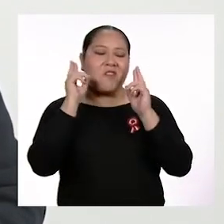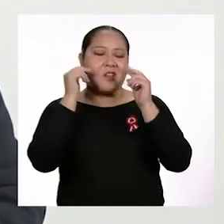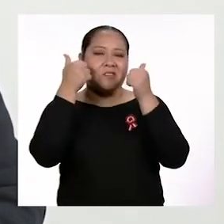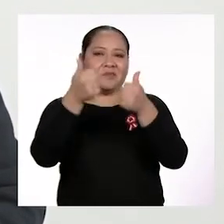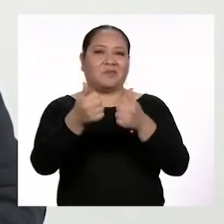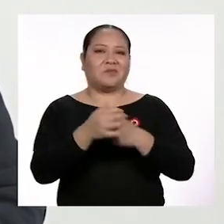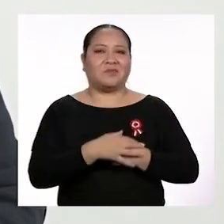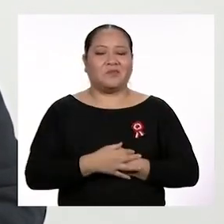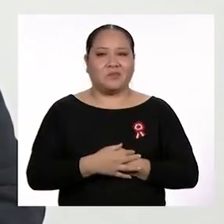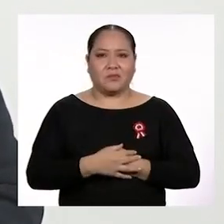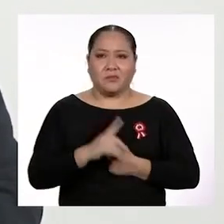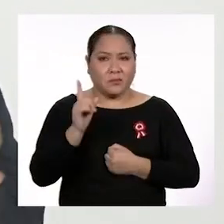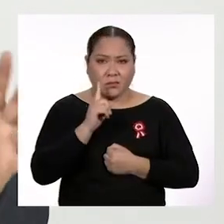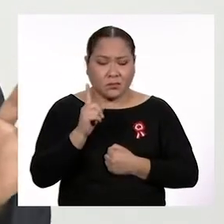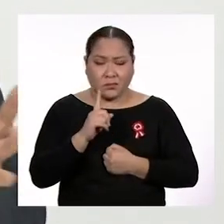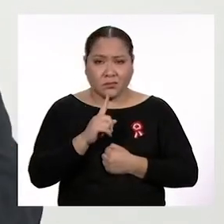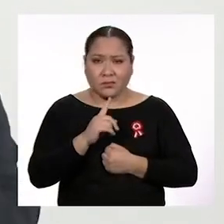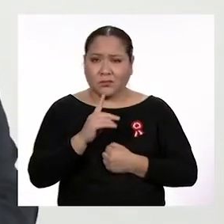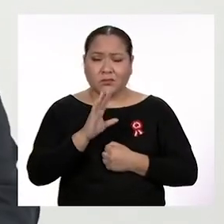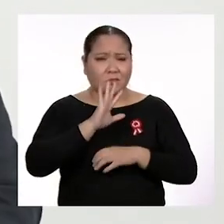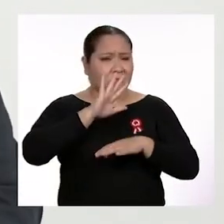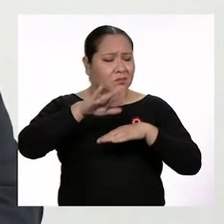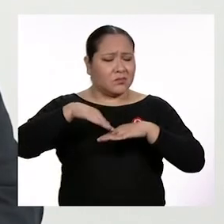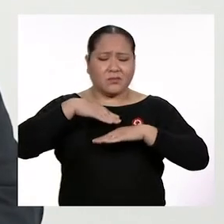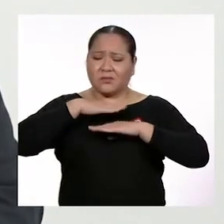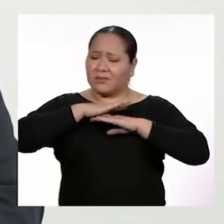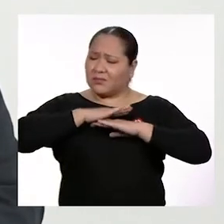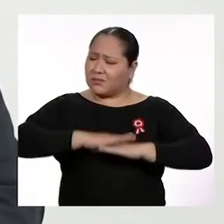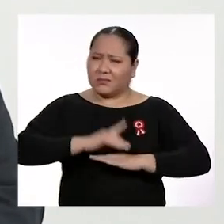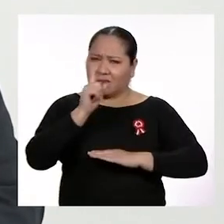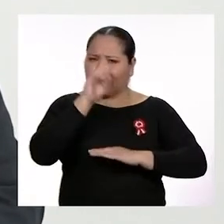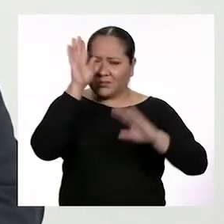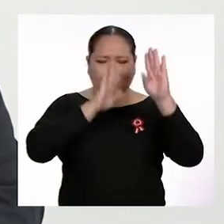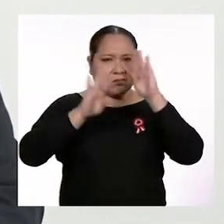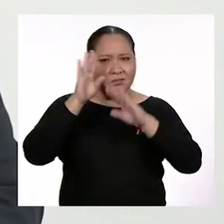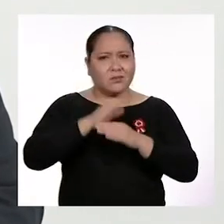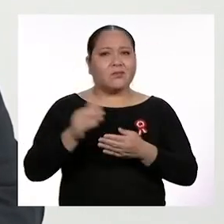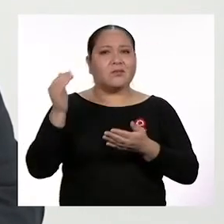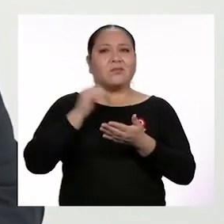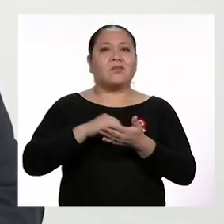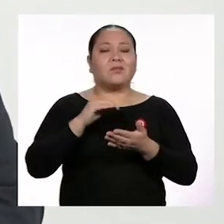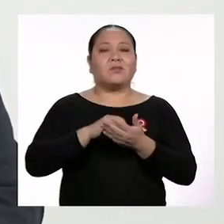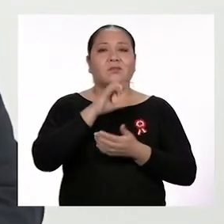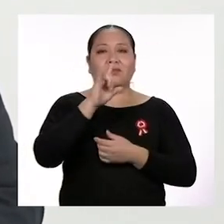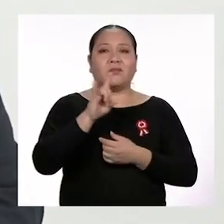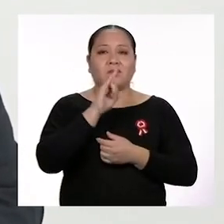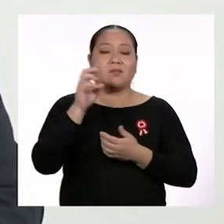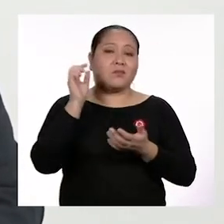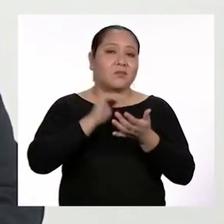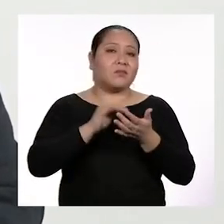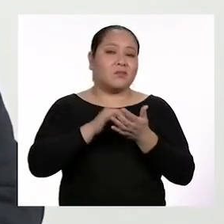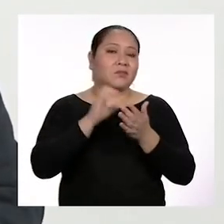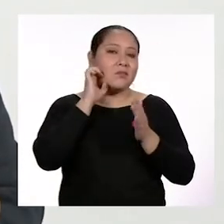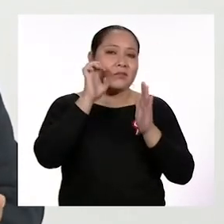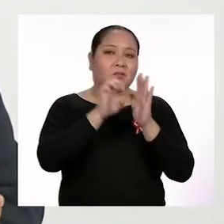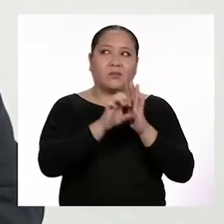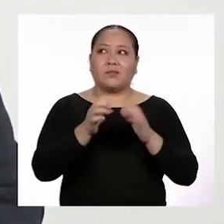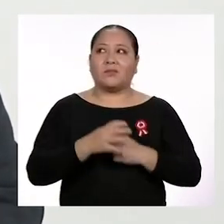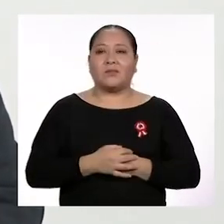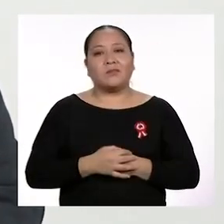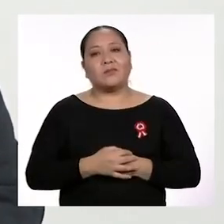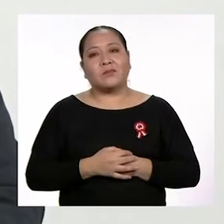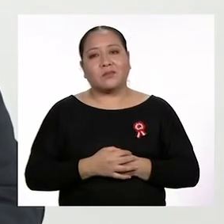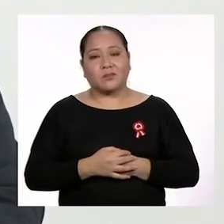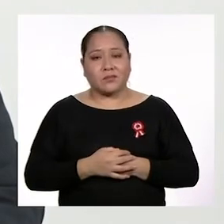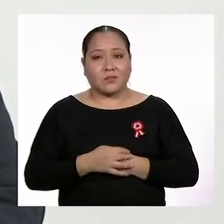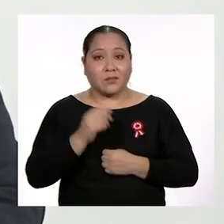bien. Y si no, no hay nada de qué preocuparse. Volveremos a utilizar más ejemplos.